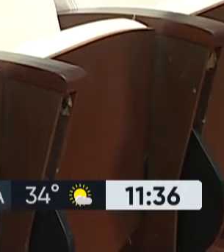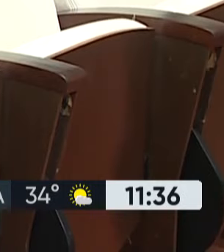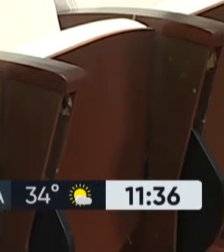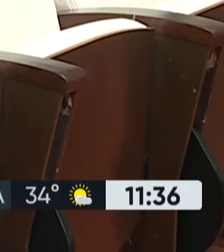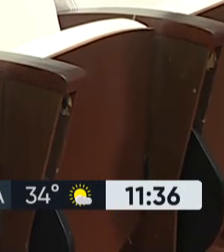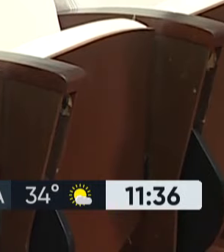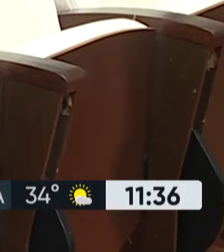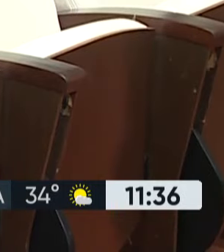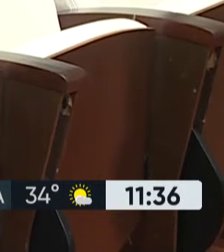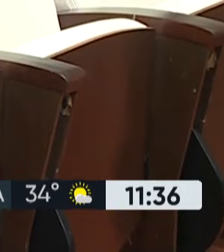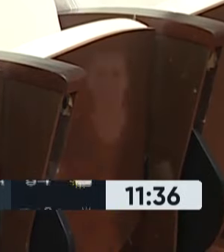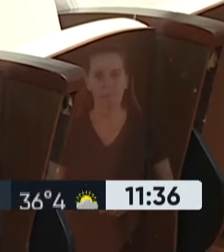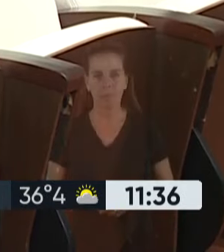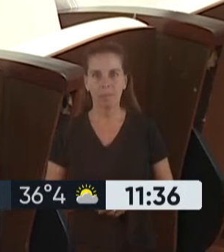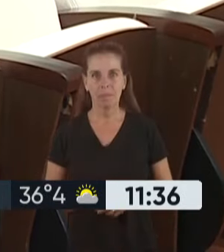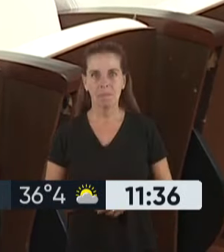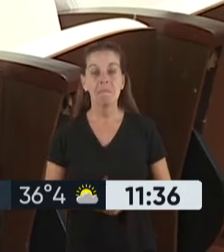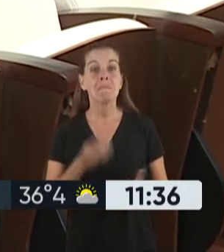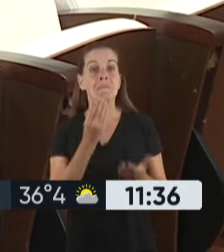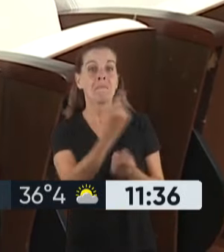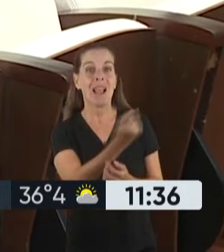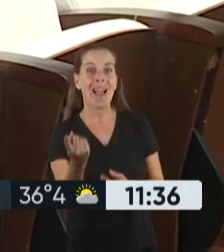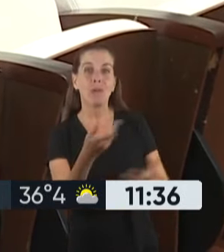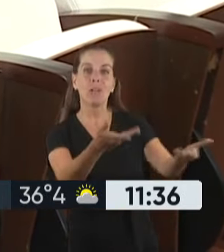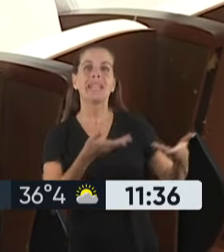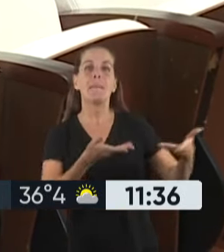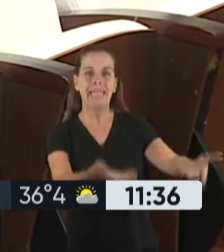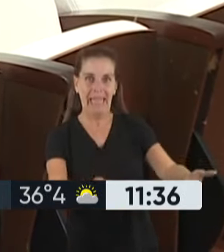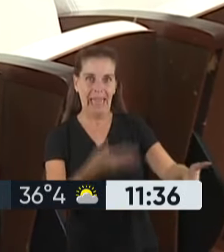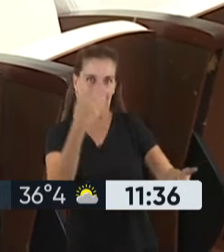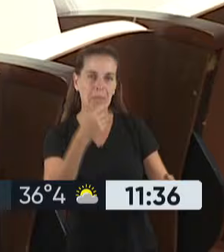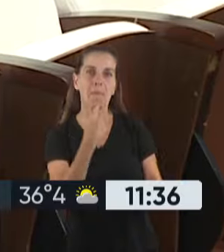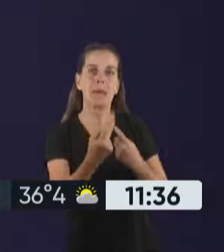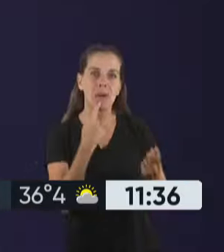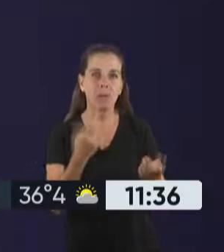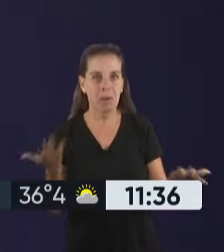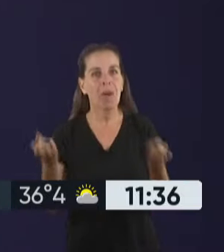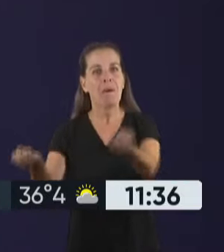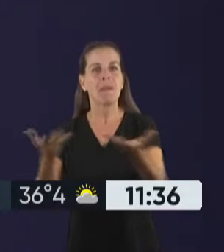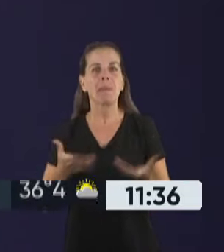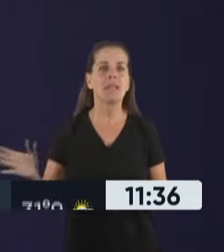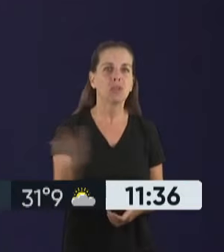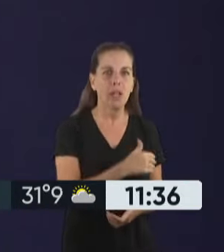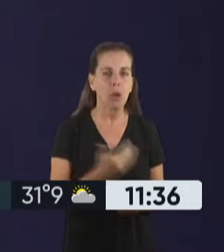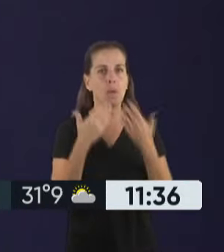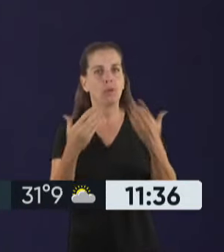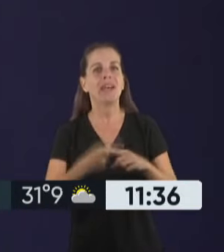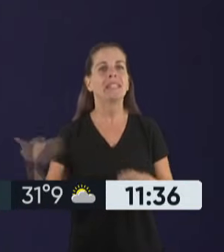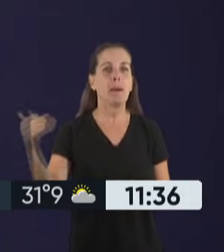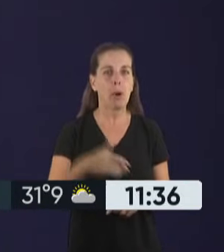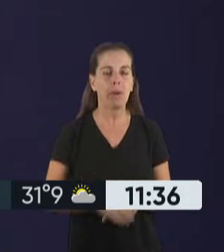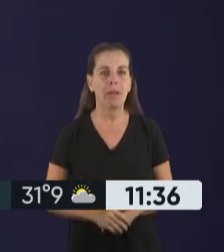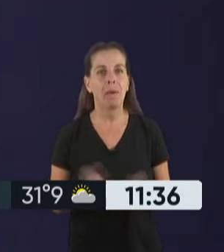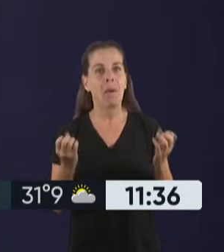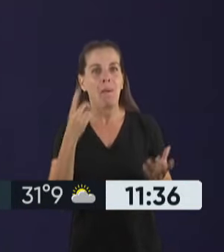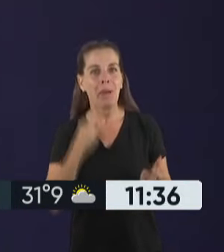que se suman a las preguntas Les pedimos que se presenten antes de formularlas Gracias bienvenidos se a todos gracias por venir Buen